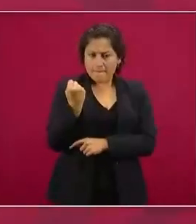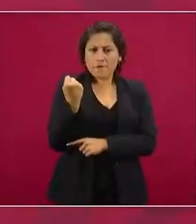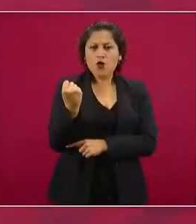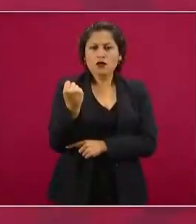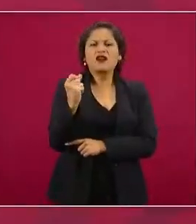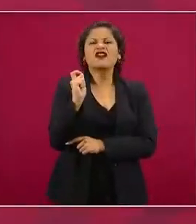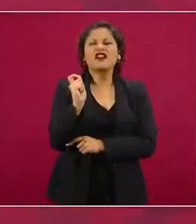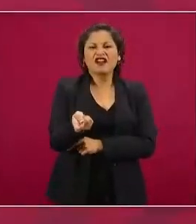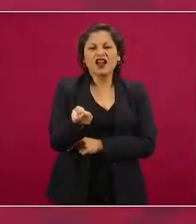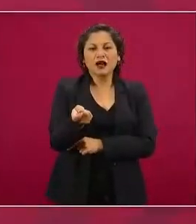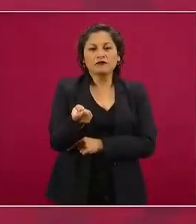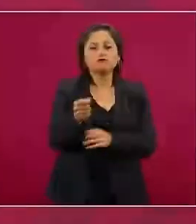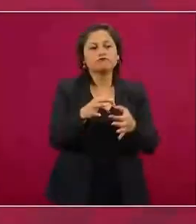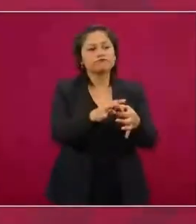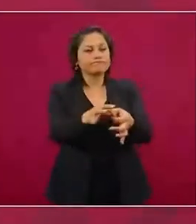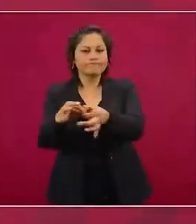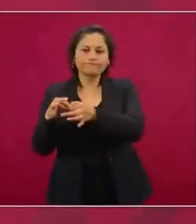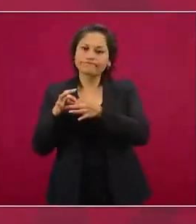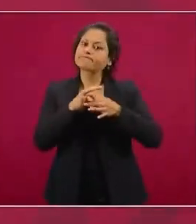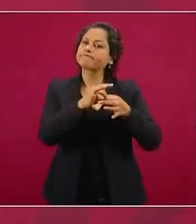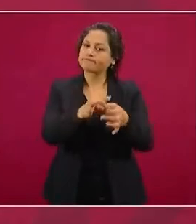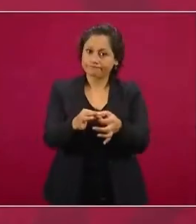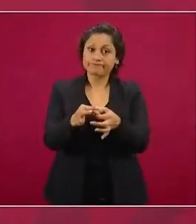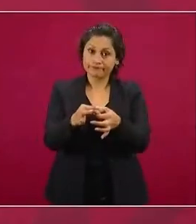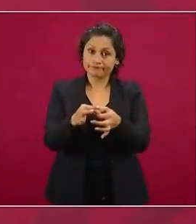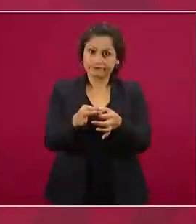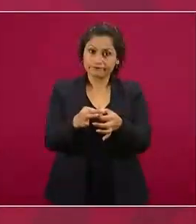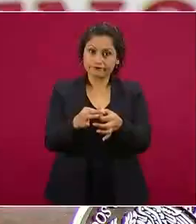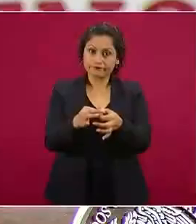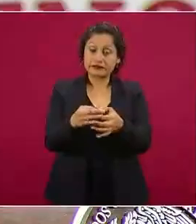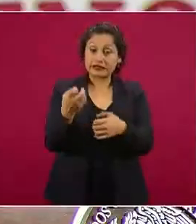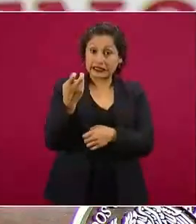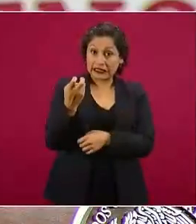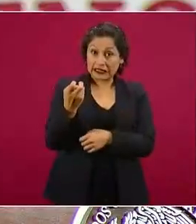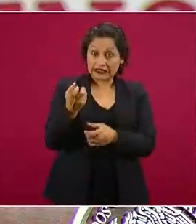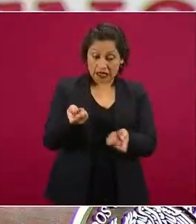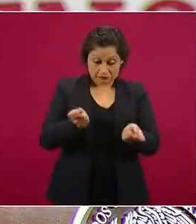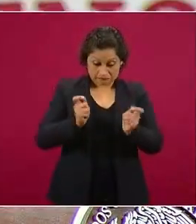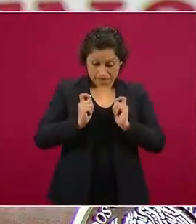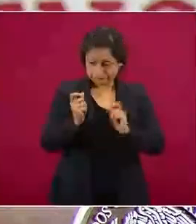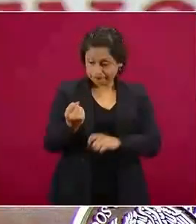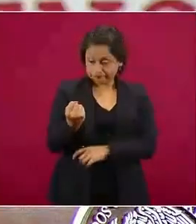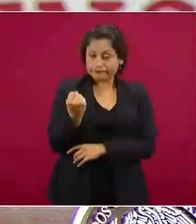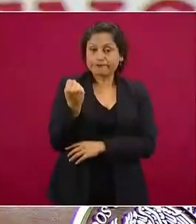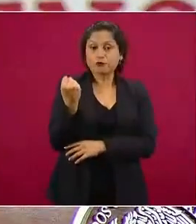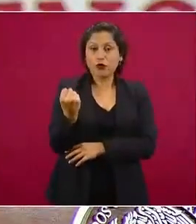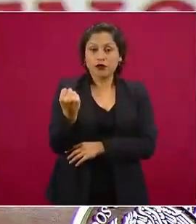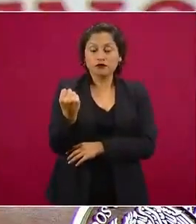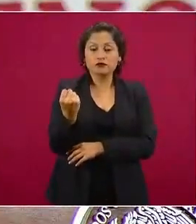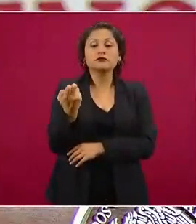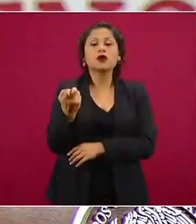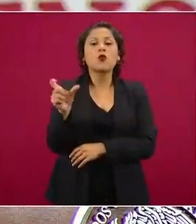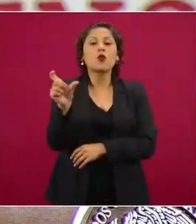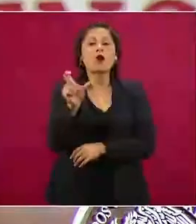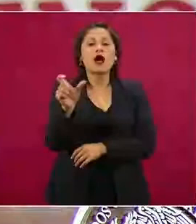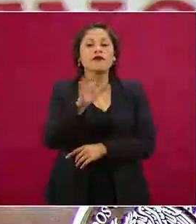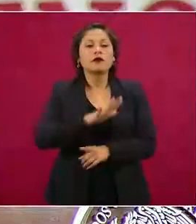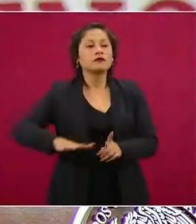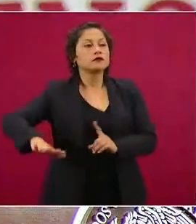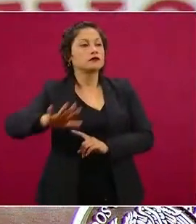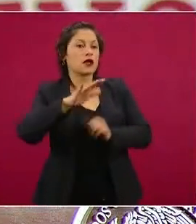Y el poder solo tiene sentido y se convierte en virtud cuando se pone al servicio de los demás.